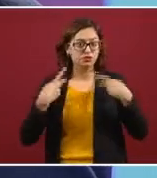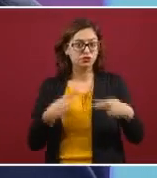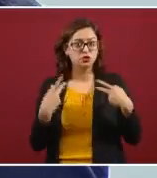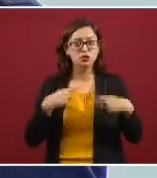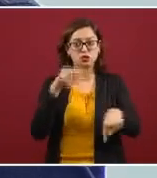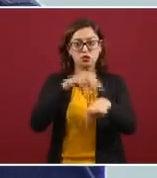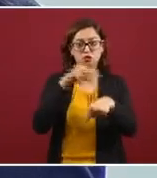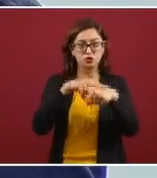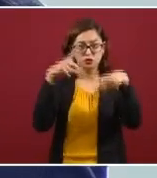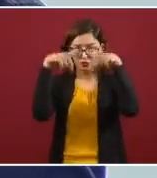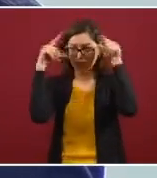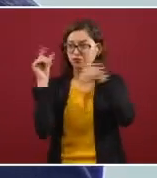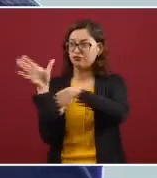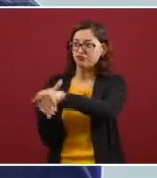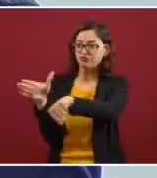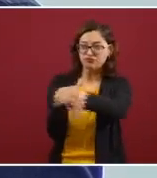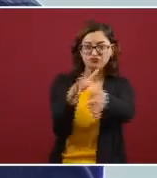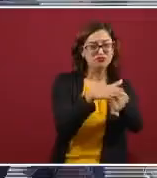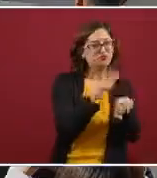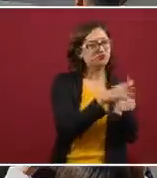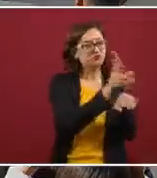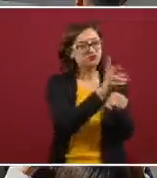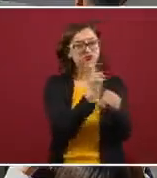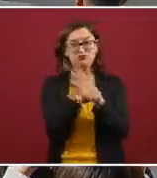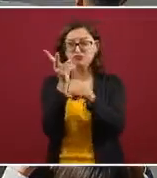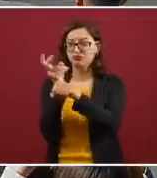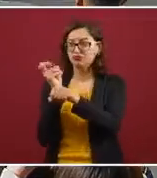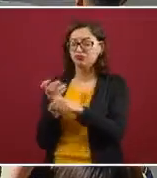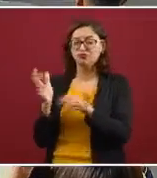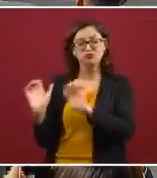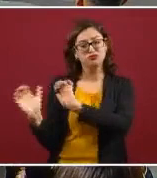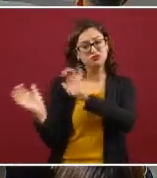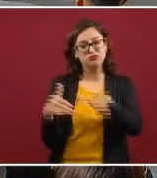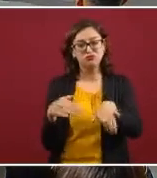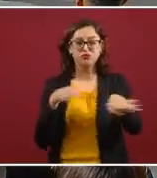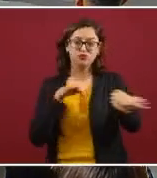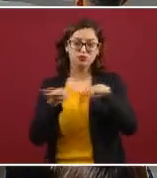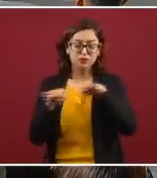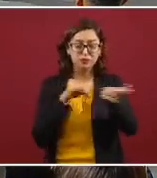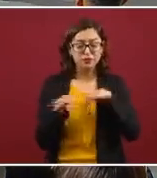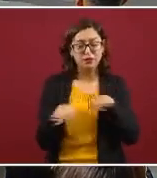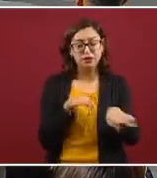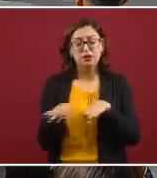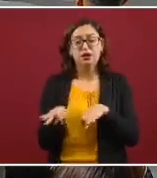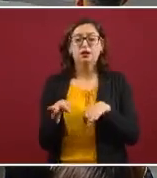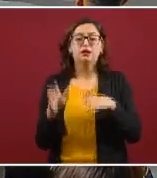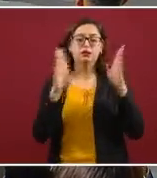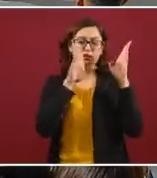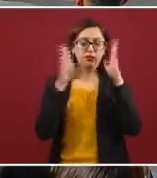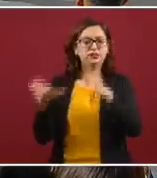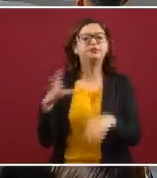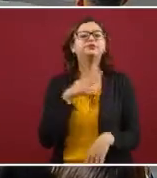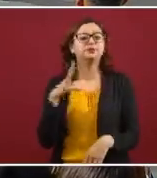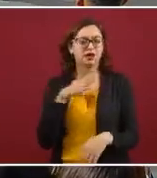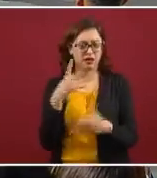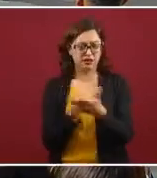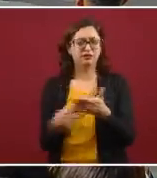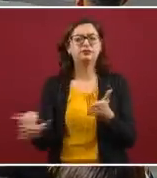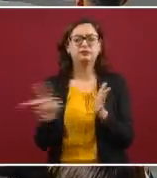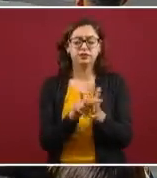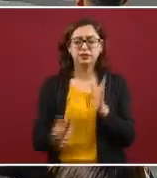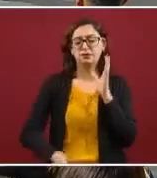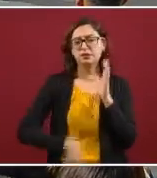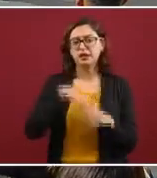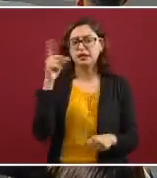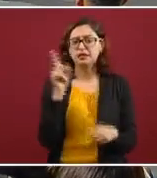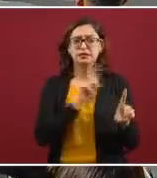estamos denominando Médicos del Bienestar, dirigido a cubrir las plazas vacantes que actualmente tenemos en